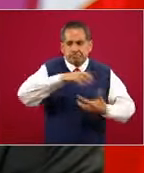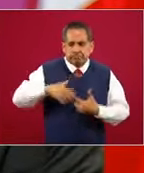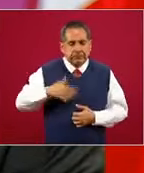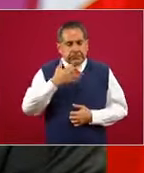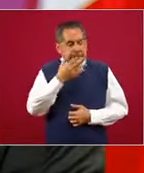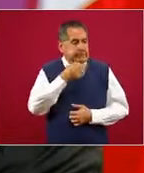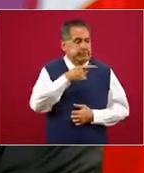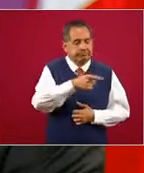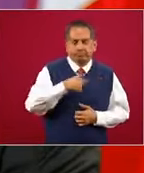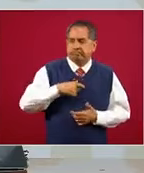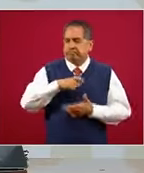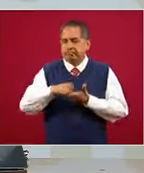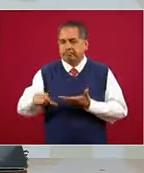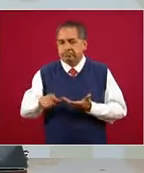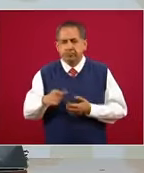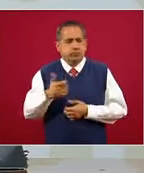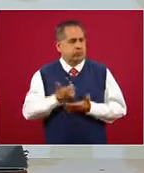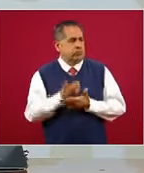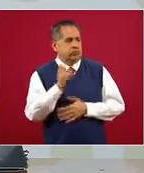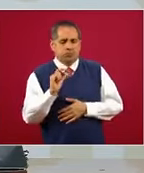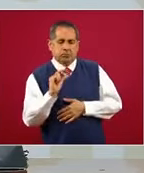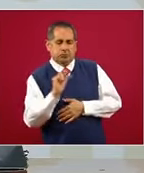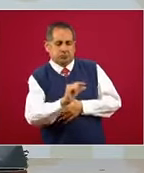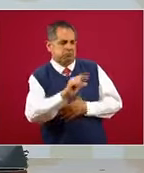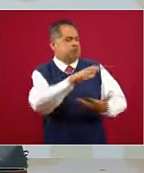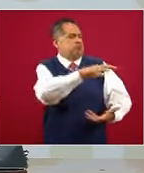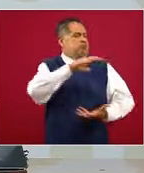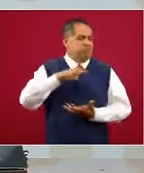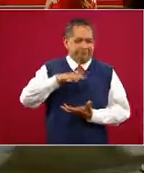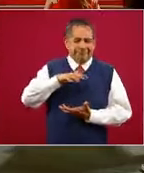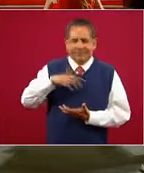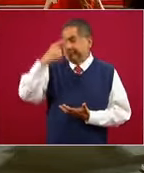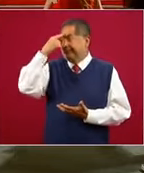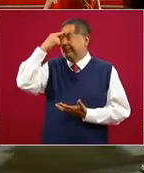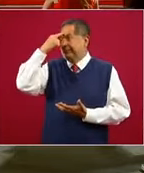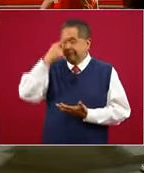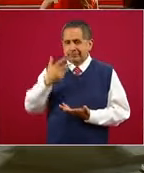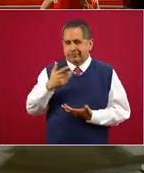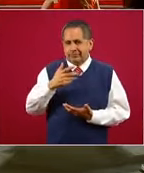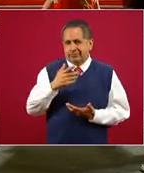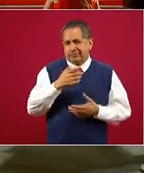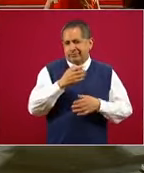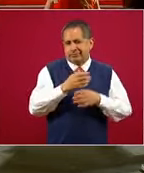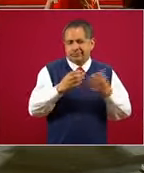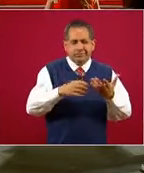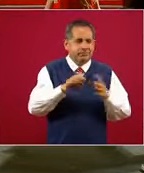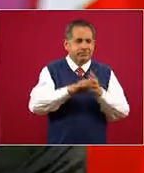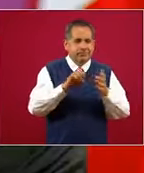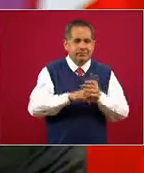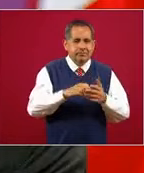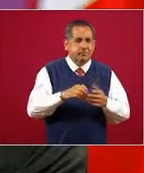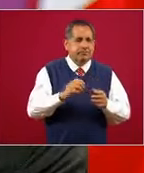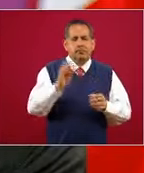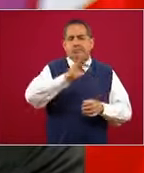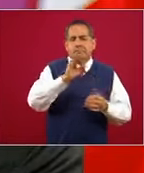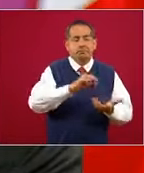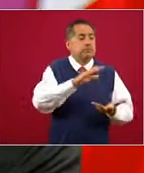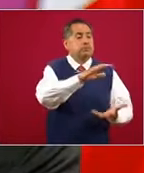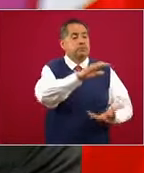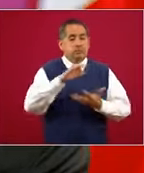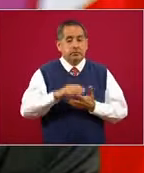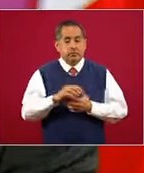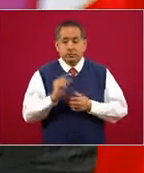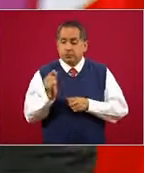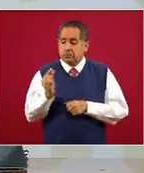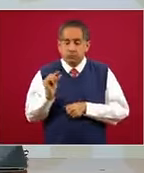les antoja que por tan solo un poquito más del precio, ¿no?, generalmente vienen en paquetes de ofertas, entonces dice, por